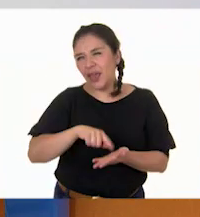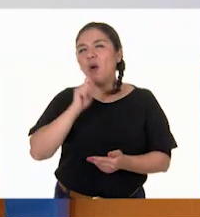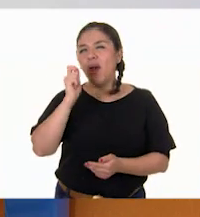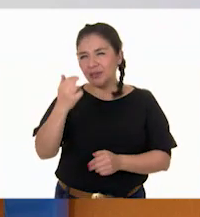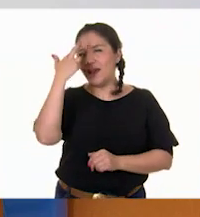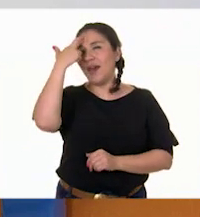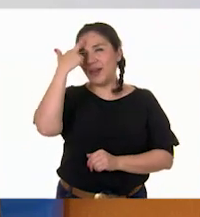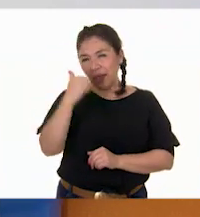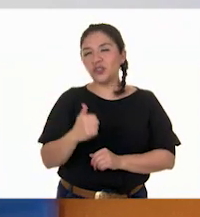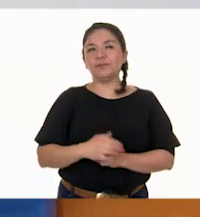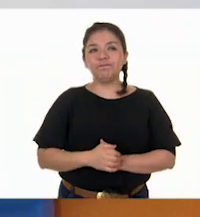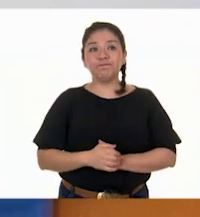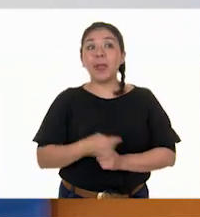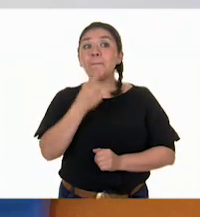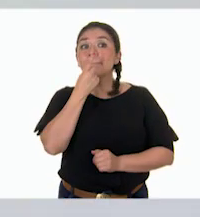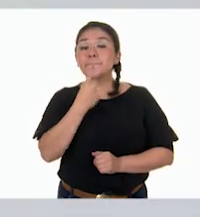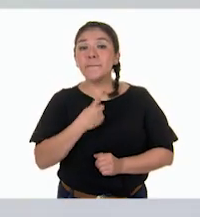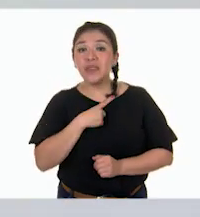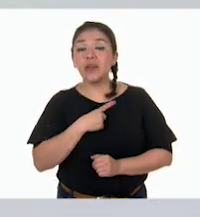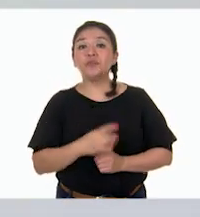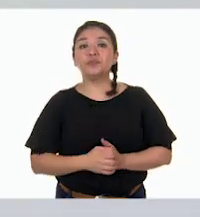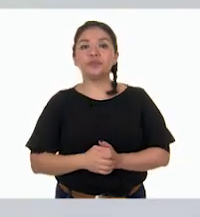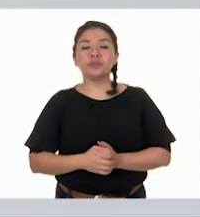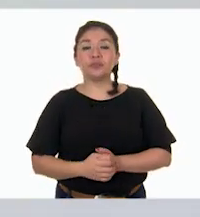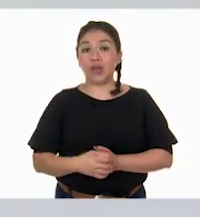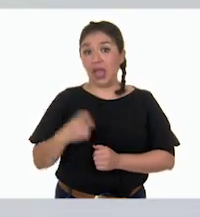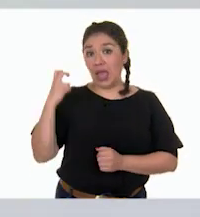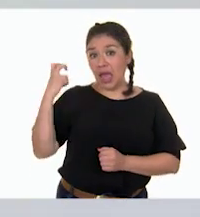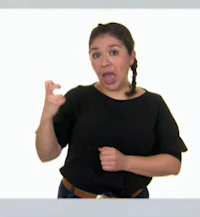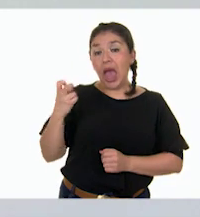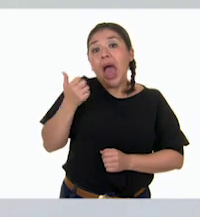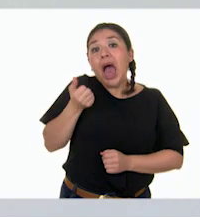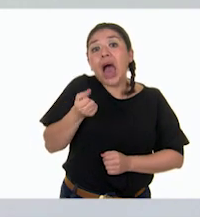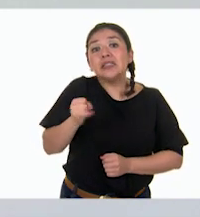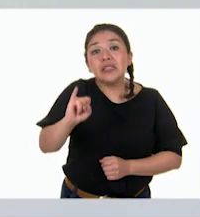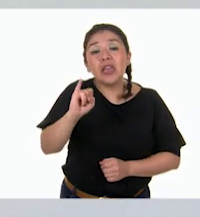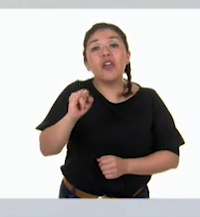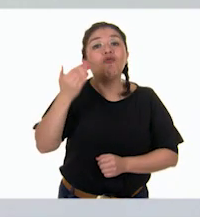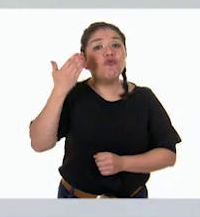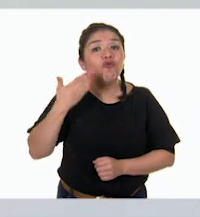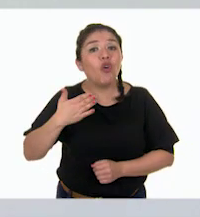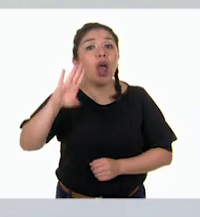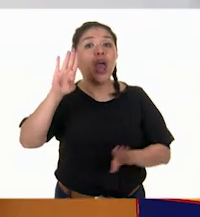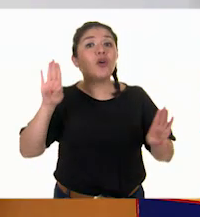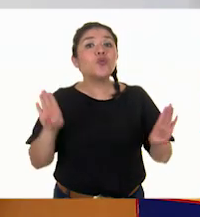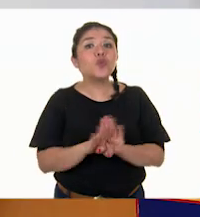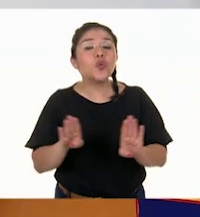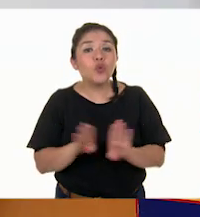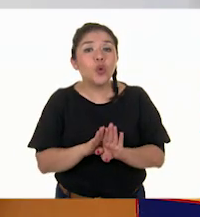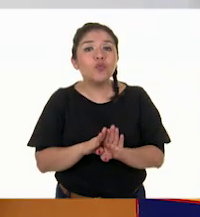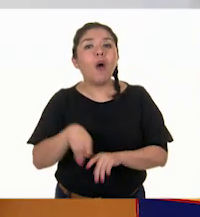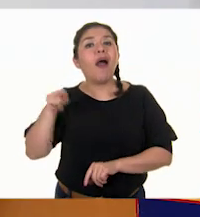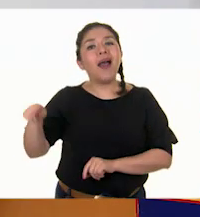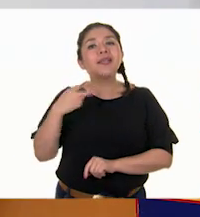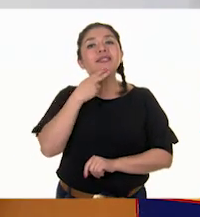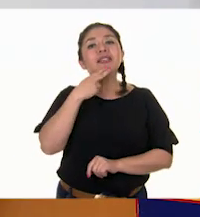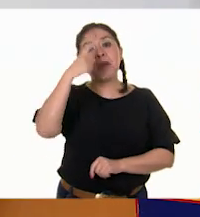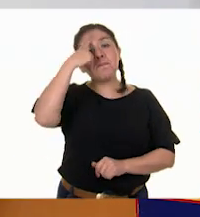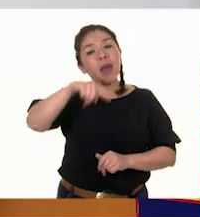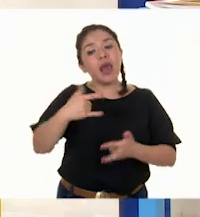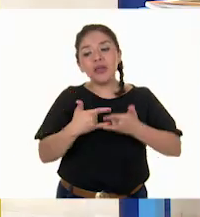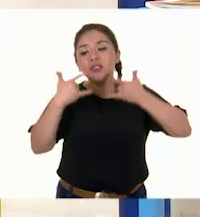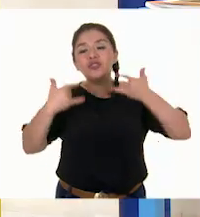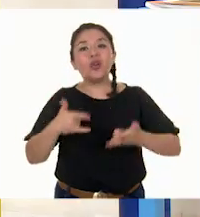ver. Me dijeron que y así fue como es para terminar una historia. ¿Es para terminar una historia?